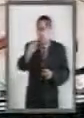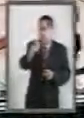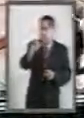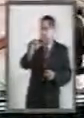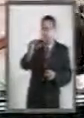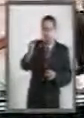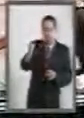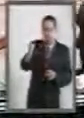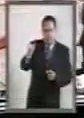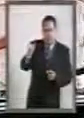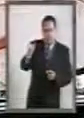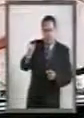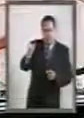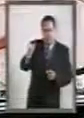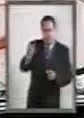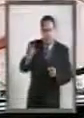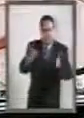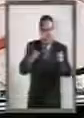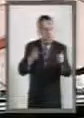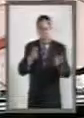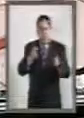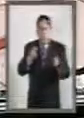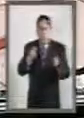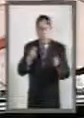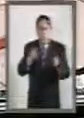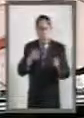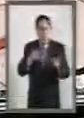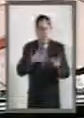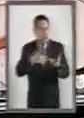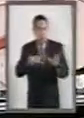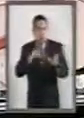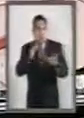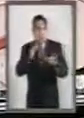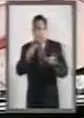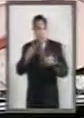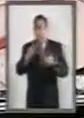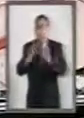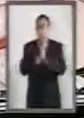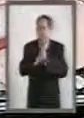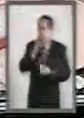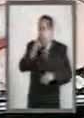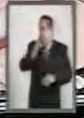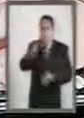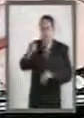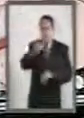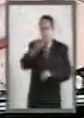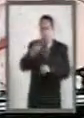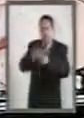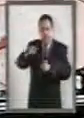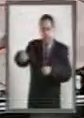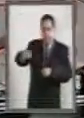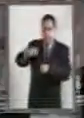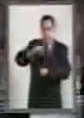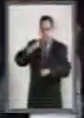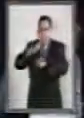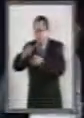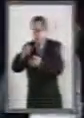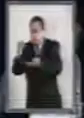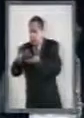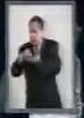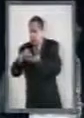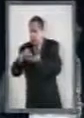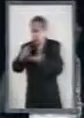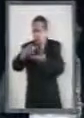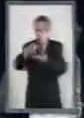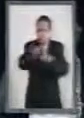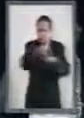Casillas, Patricio Martínez. Allá Patricio, nuestro senador, bueno, y allá le pediría a la Secretaría si nos ayuda a pasar